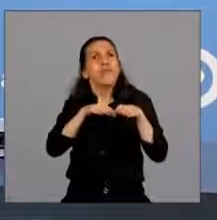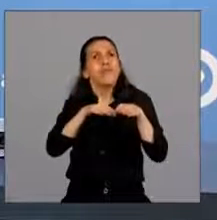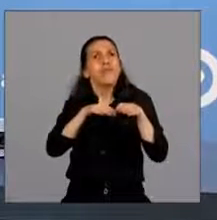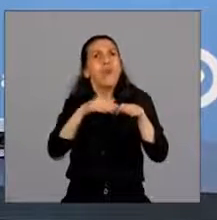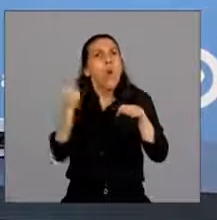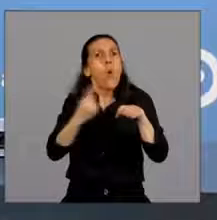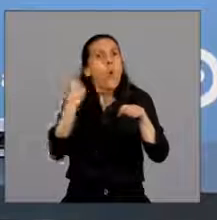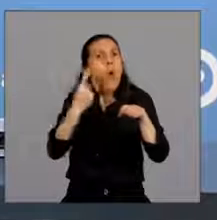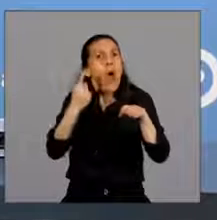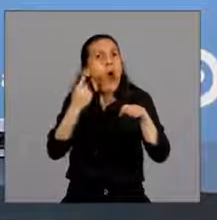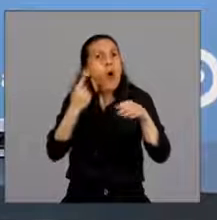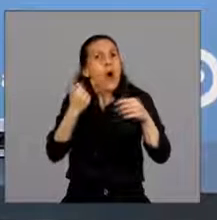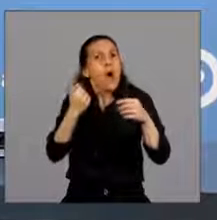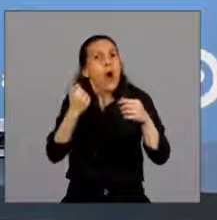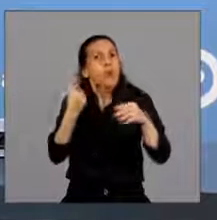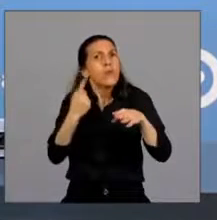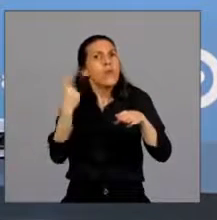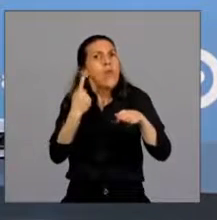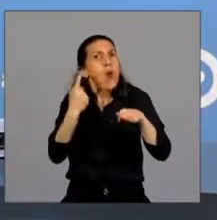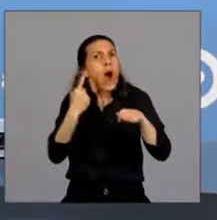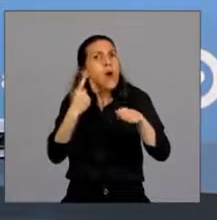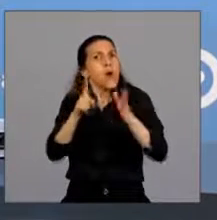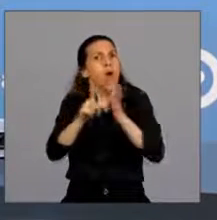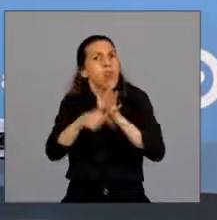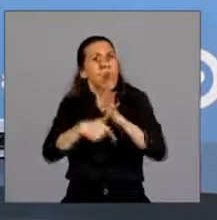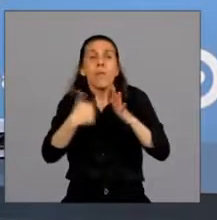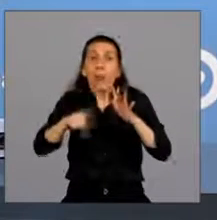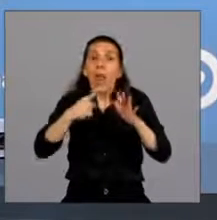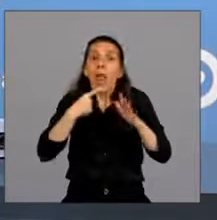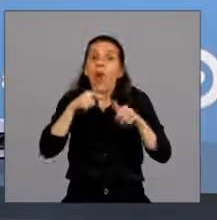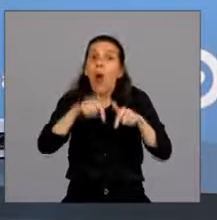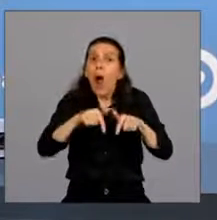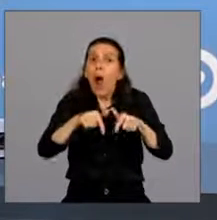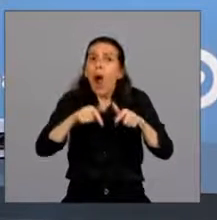esa movilidad genera este riesgo de concentración que tanto nos preocupa.